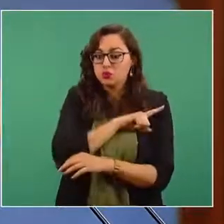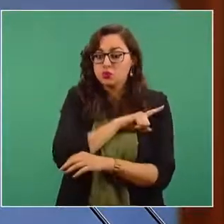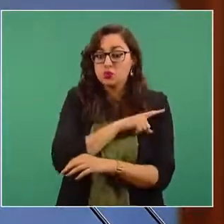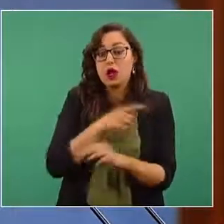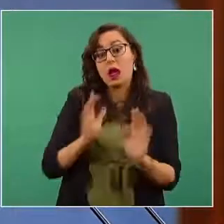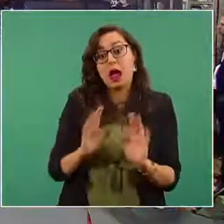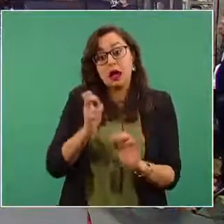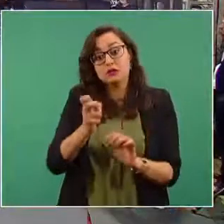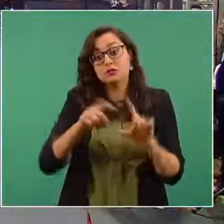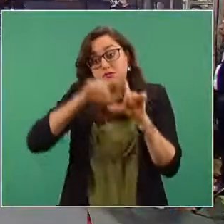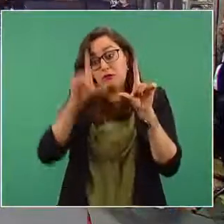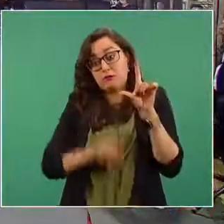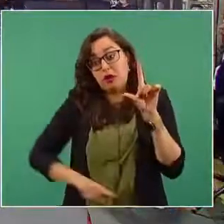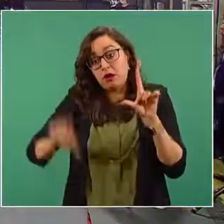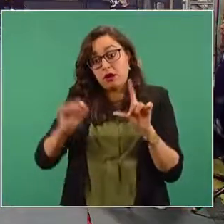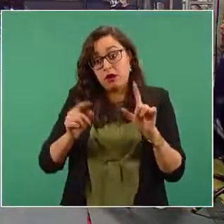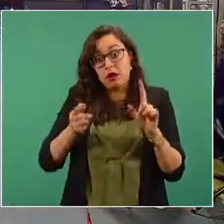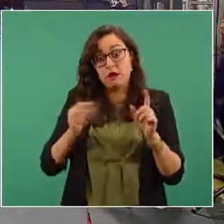eso es lo que estamos planteando.